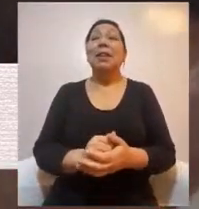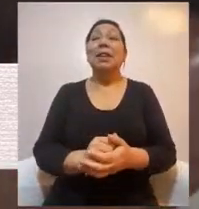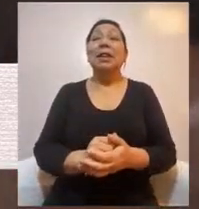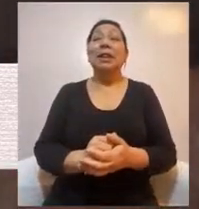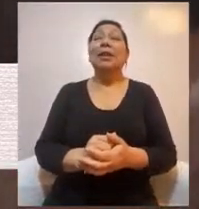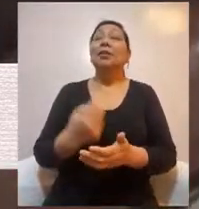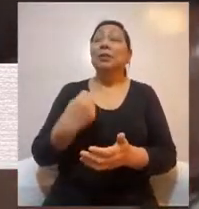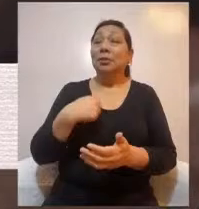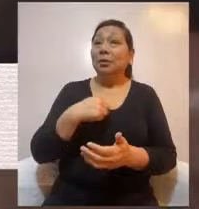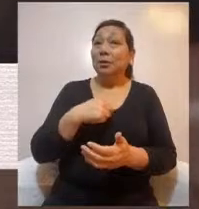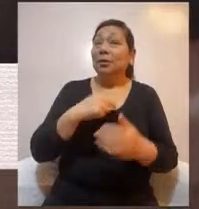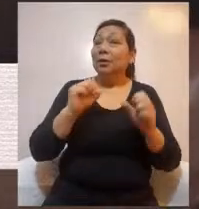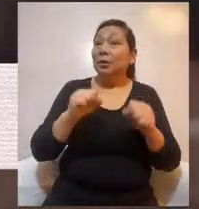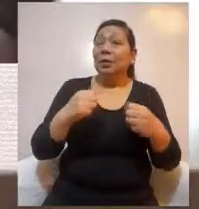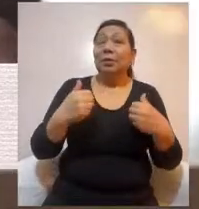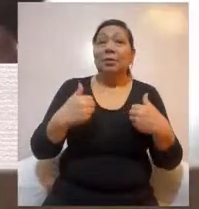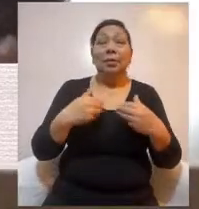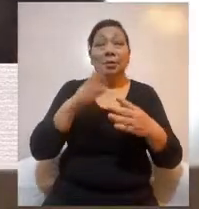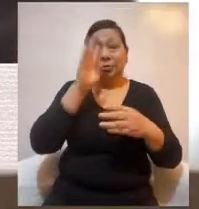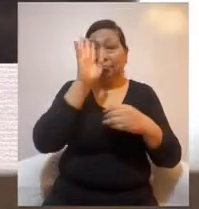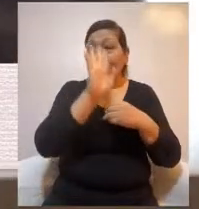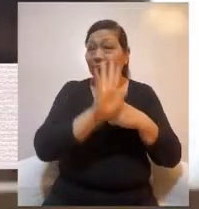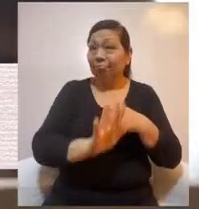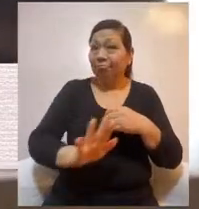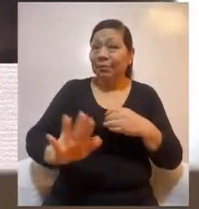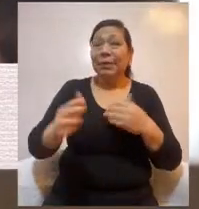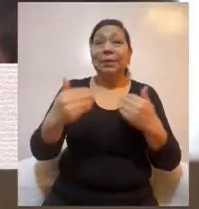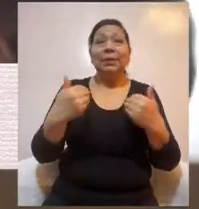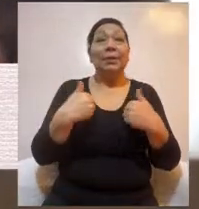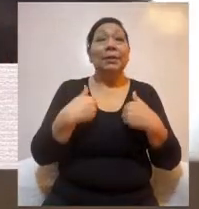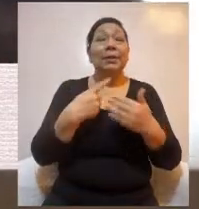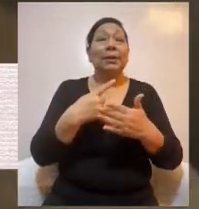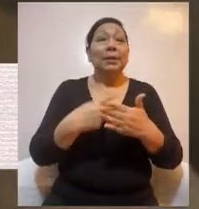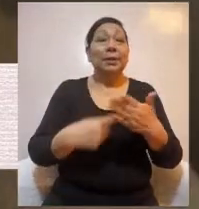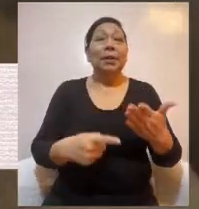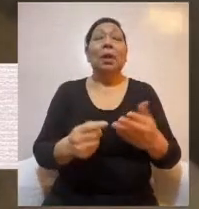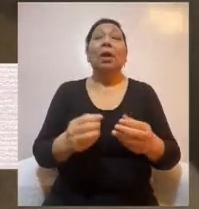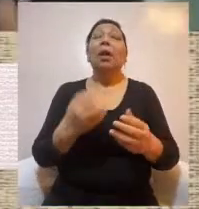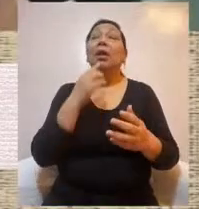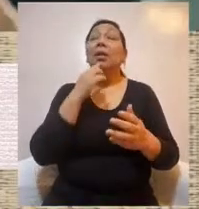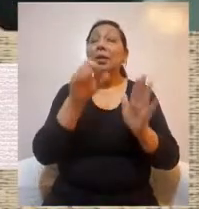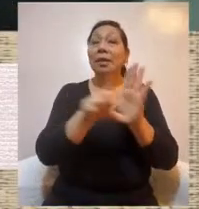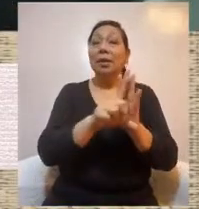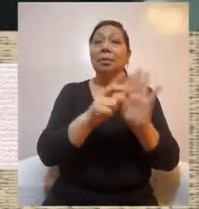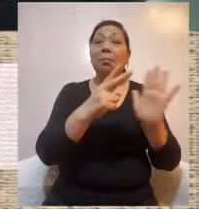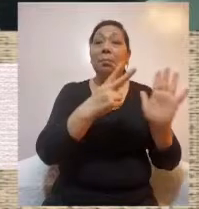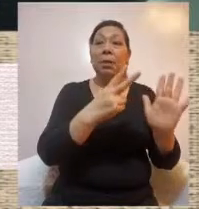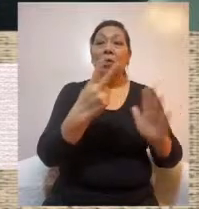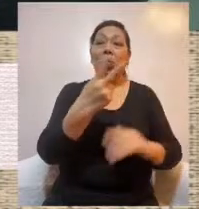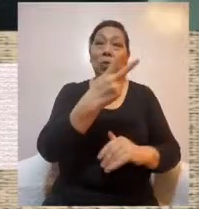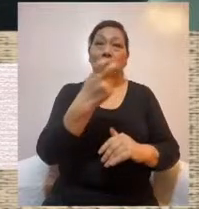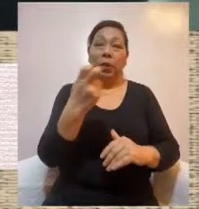materna, nosotros tenemos que, a nivel nacional, tenemos que, mediante ley